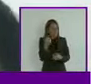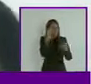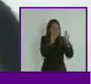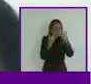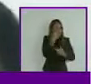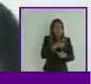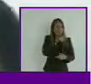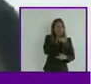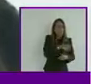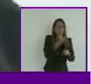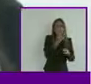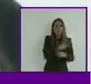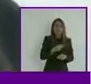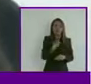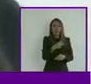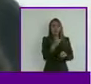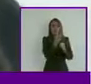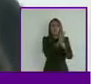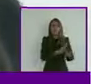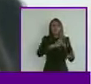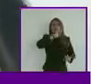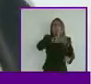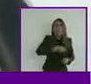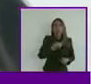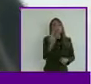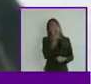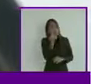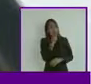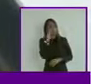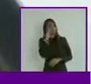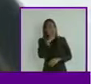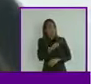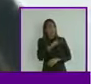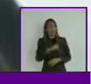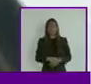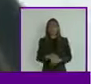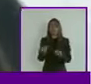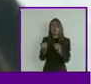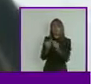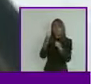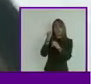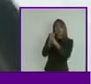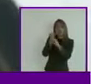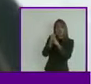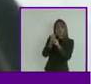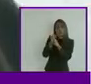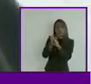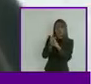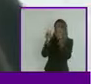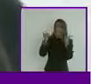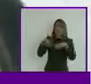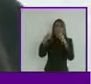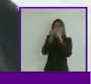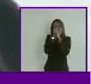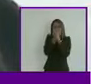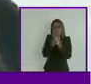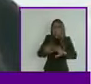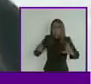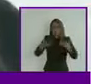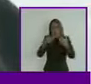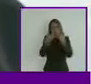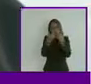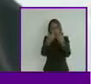que consultan sus hijos. Con el internet también tenemos acceso a todo tipo de contenido sin ninguna